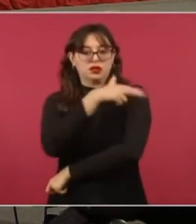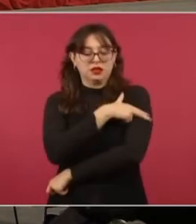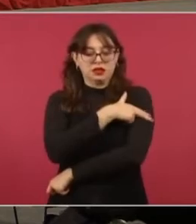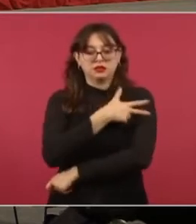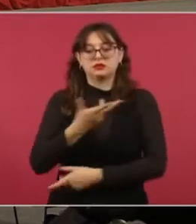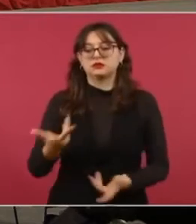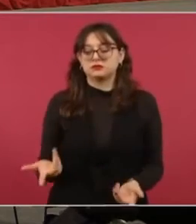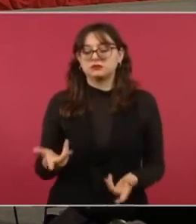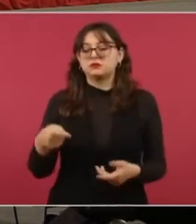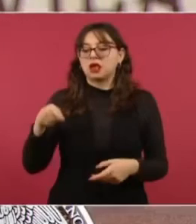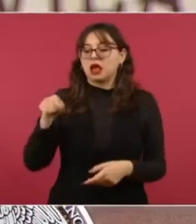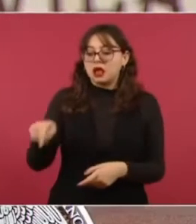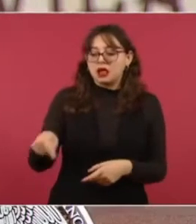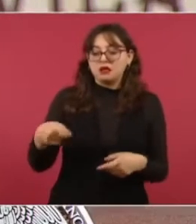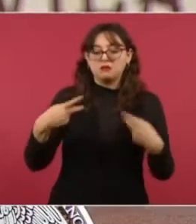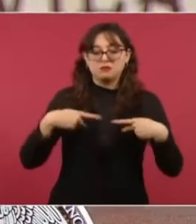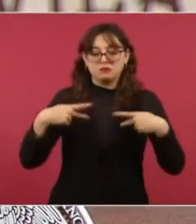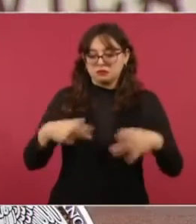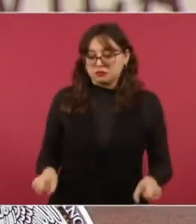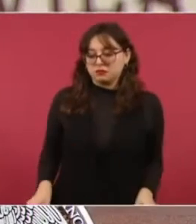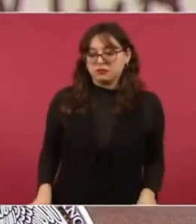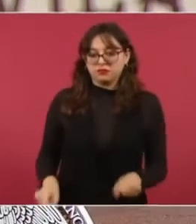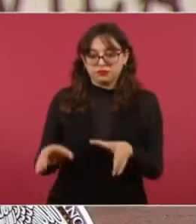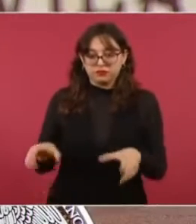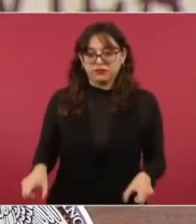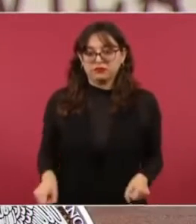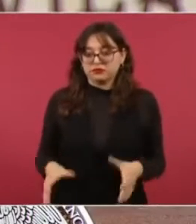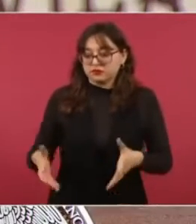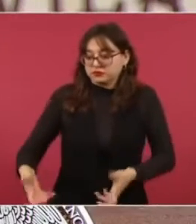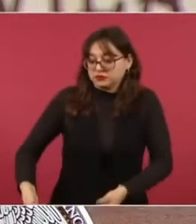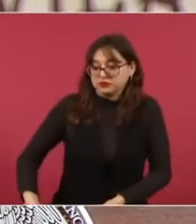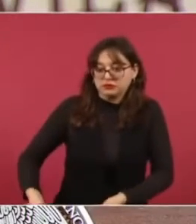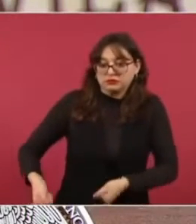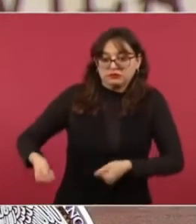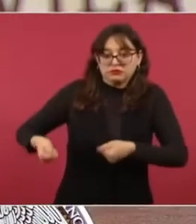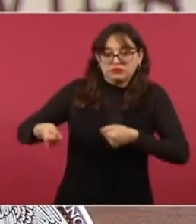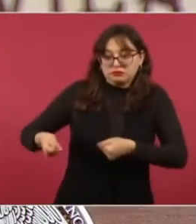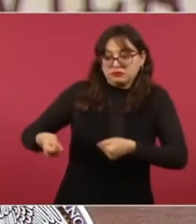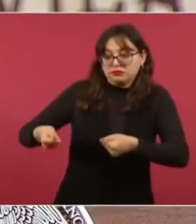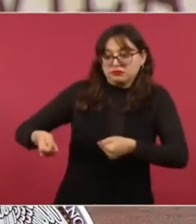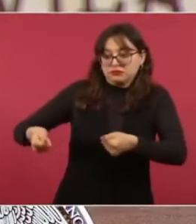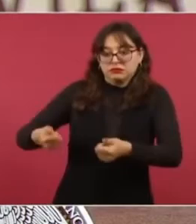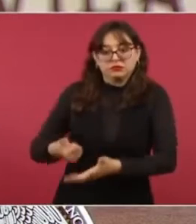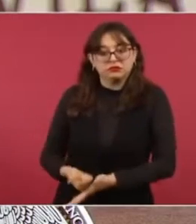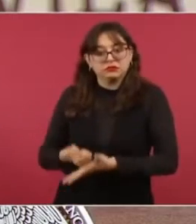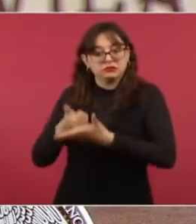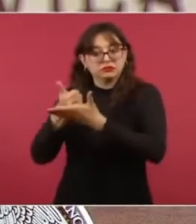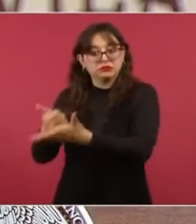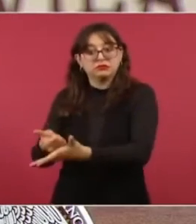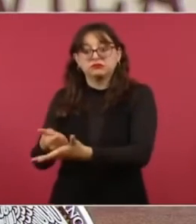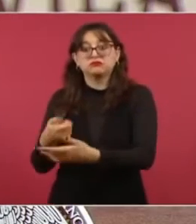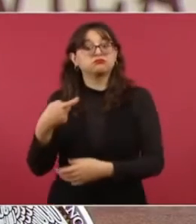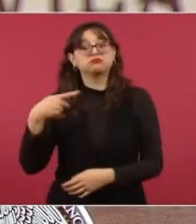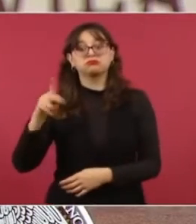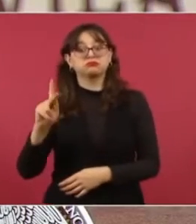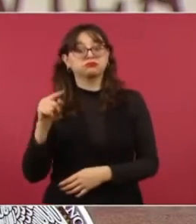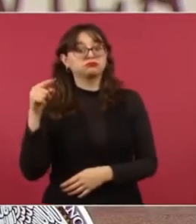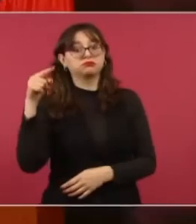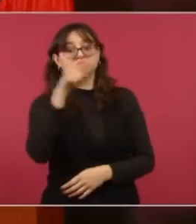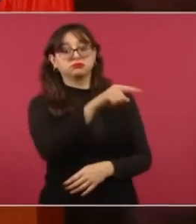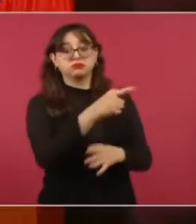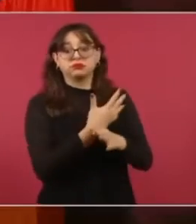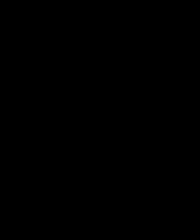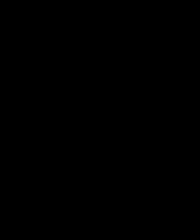de las instalaciones, y este tuit asegura que se trata de una detención por el presunto delito